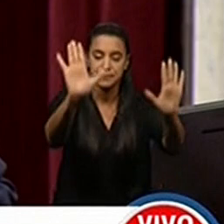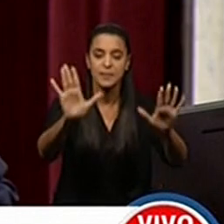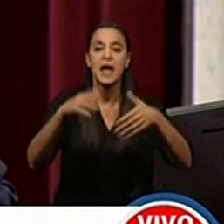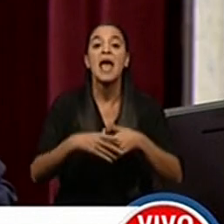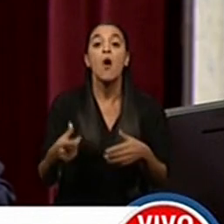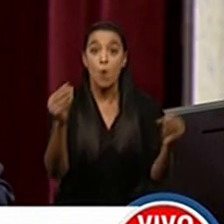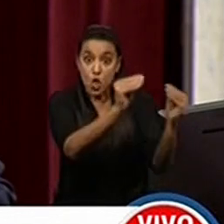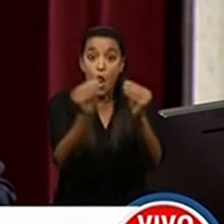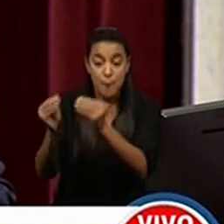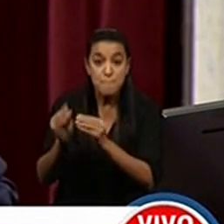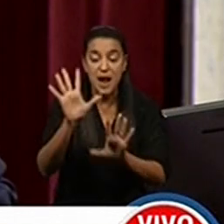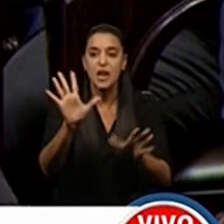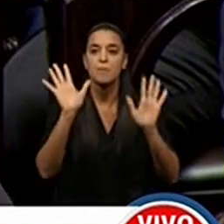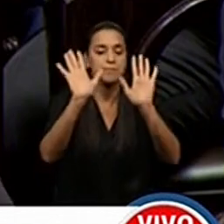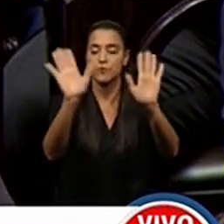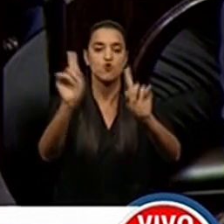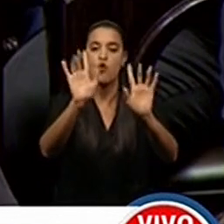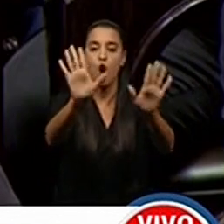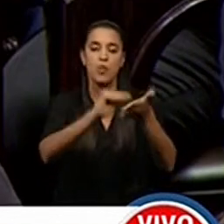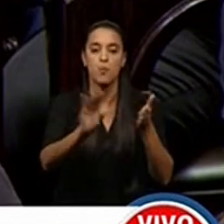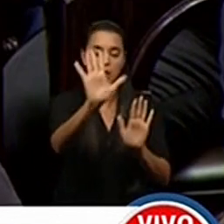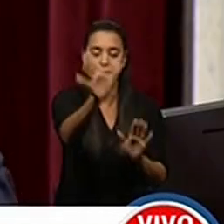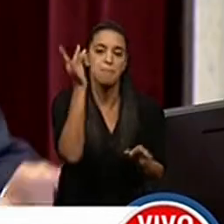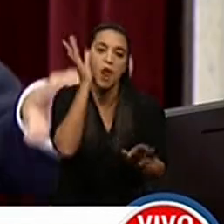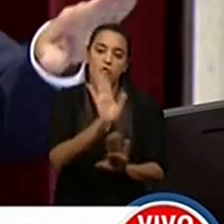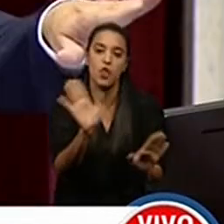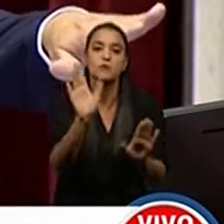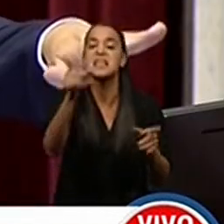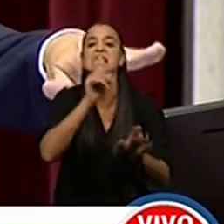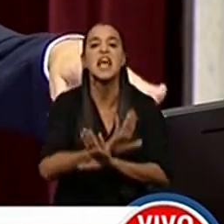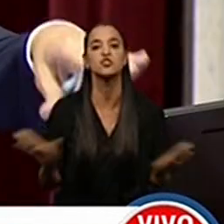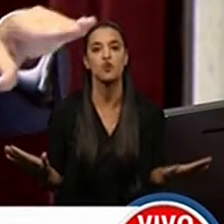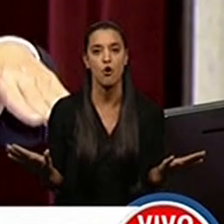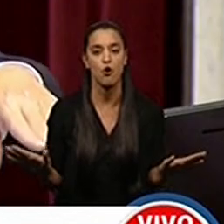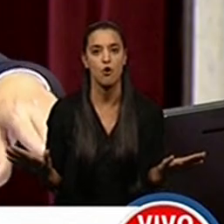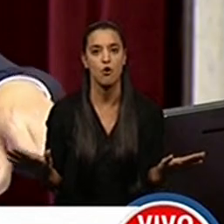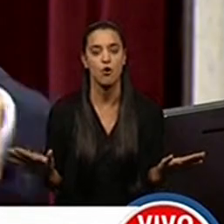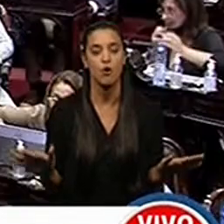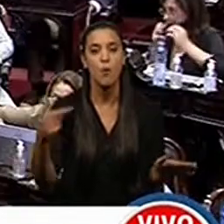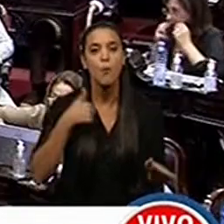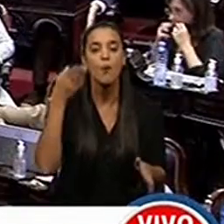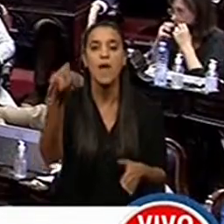Cuando las colegas me alcanzaron ese... No, diputada, discúlpeme. Silencio.